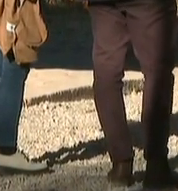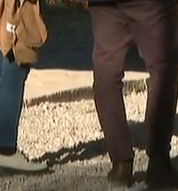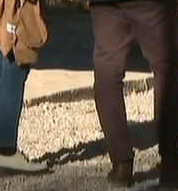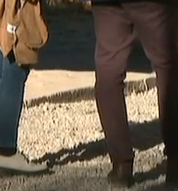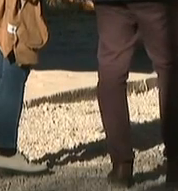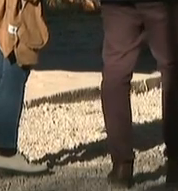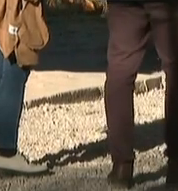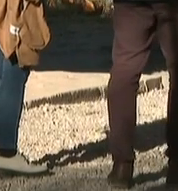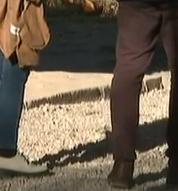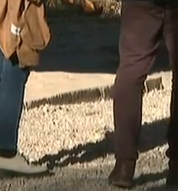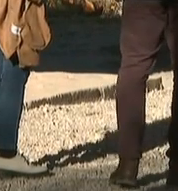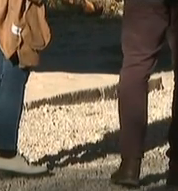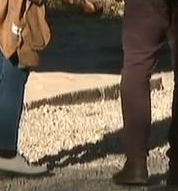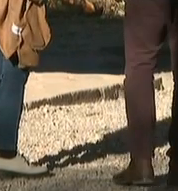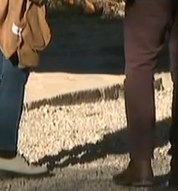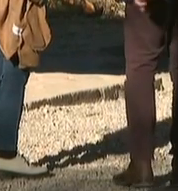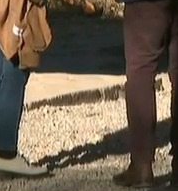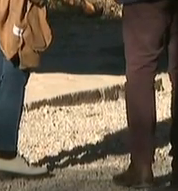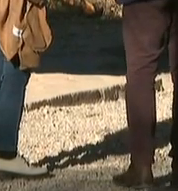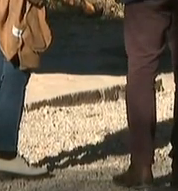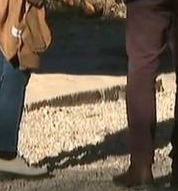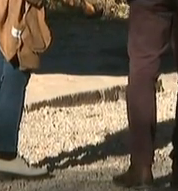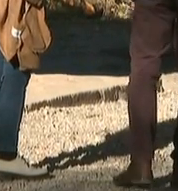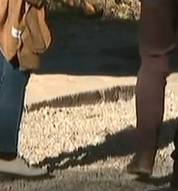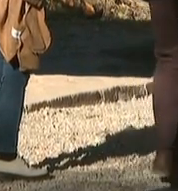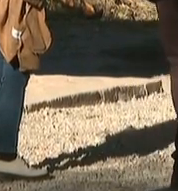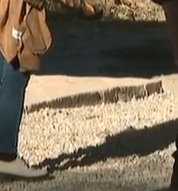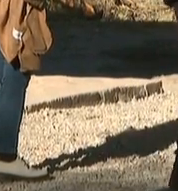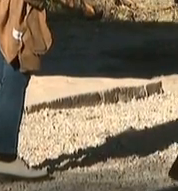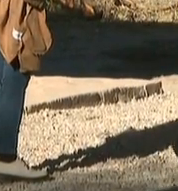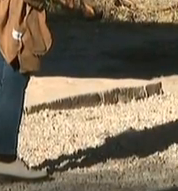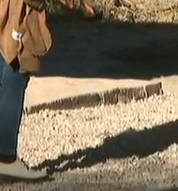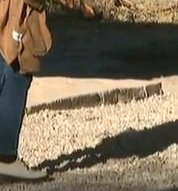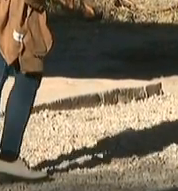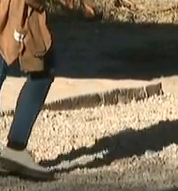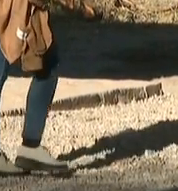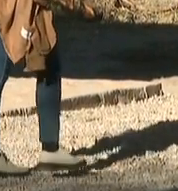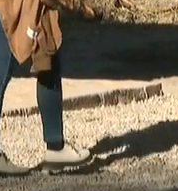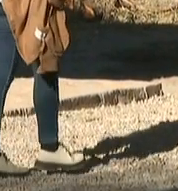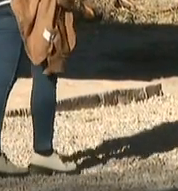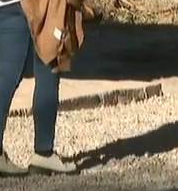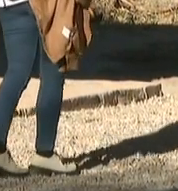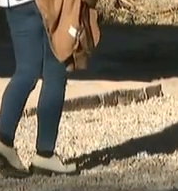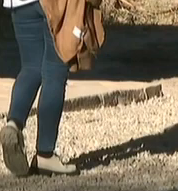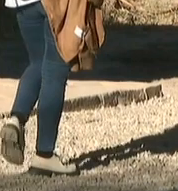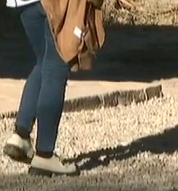nacional, con el foco bien puesto también en lo que ocurre con las fundaciones, específicamente con Democracia Viva y todas